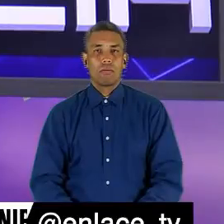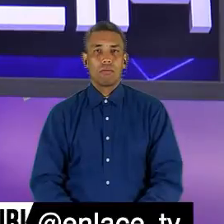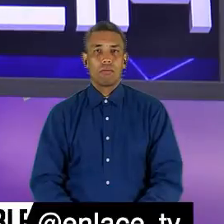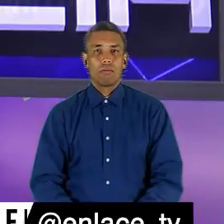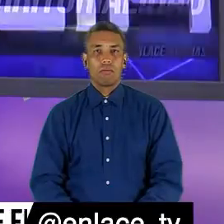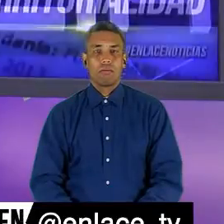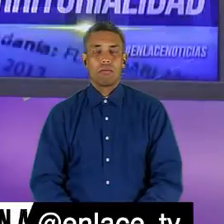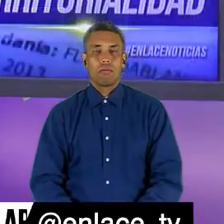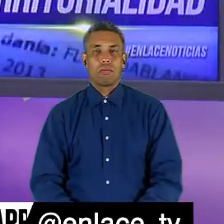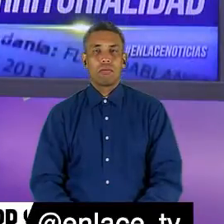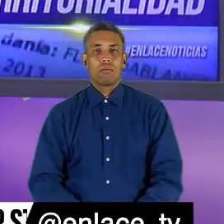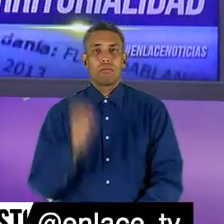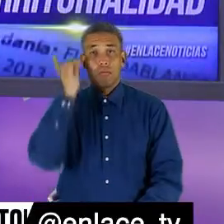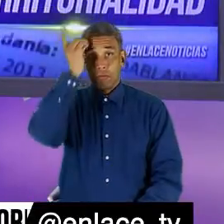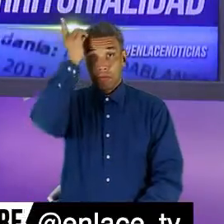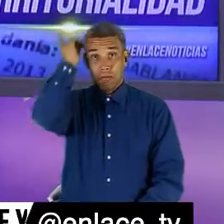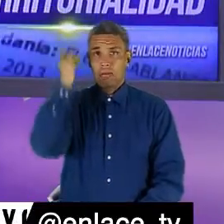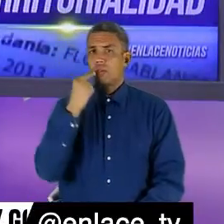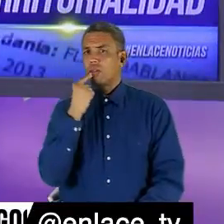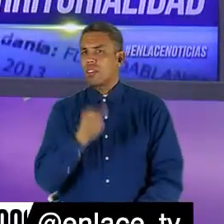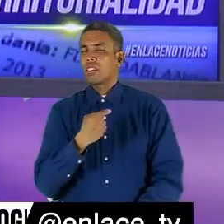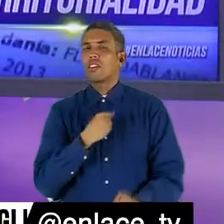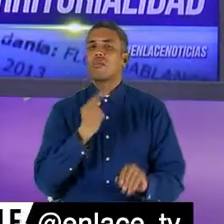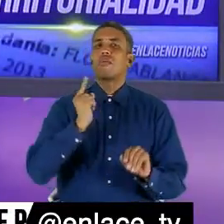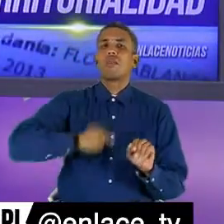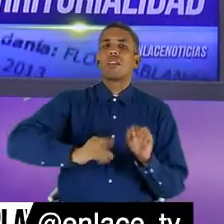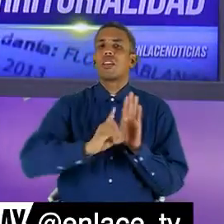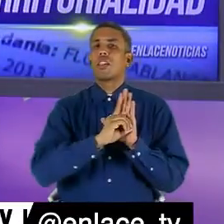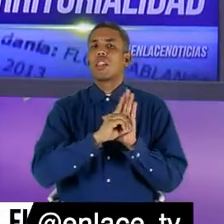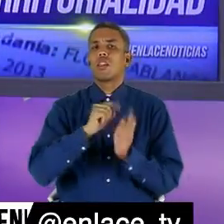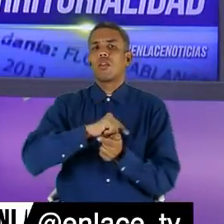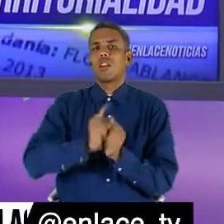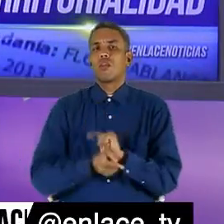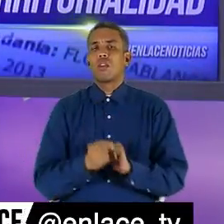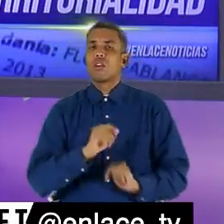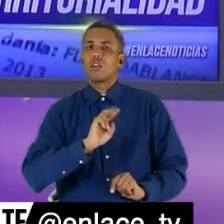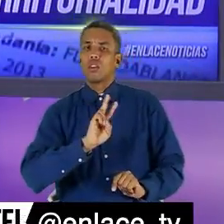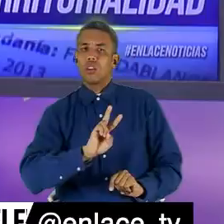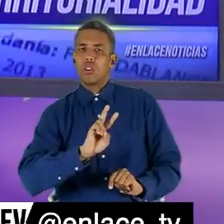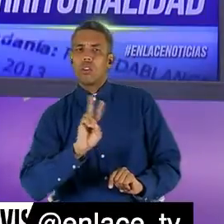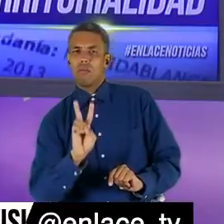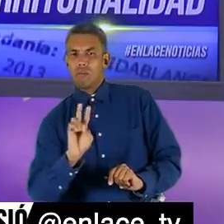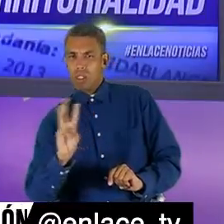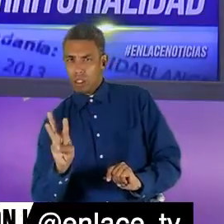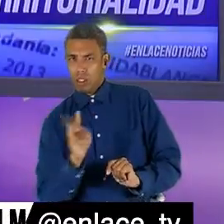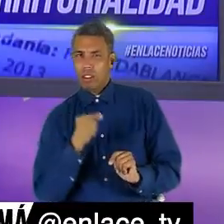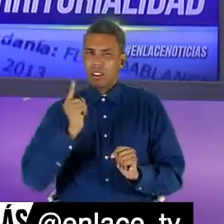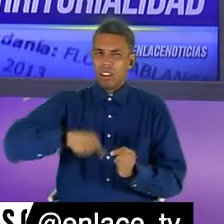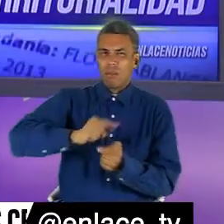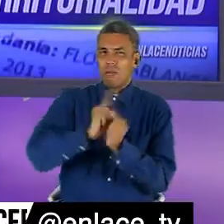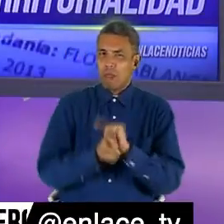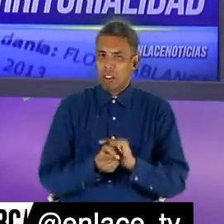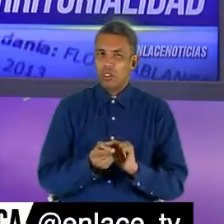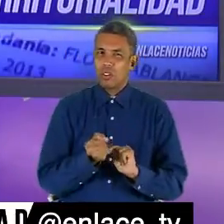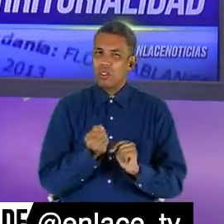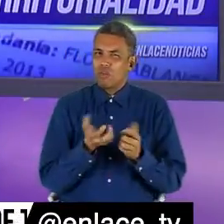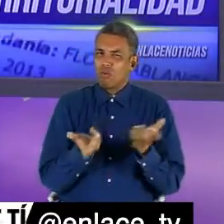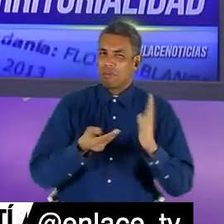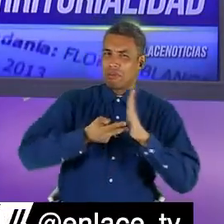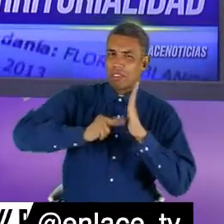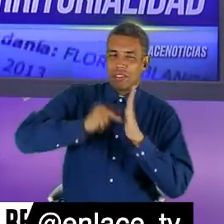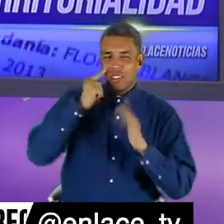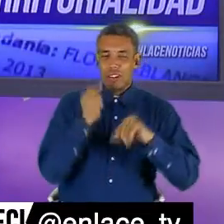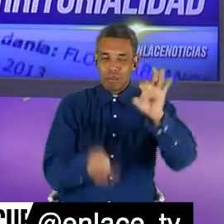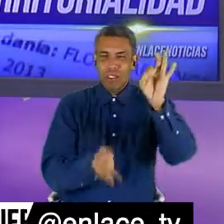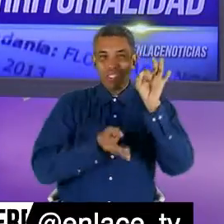Bermeja anunció modificación del decreto 223 del 2009 de política pública de empleo y carta de territorialidad.